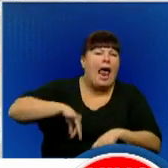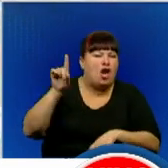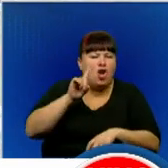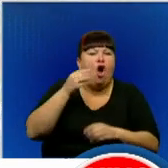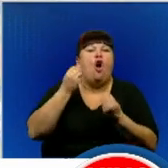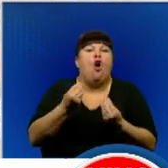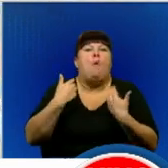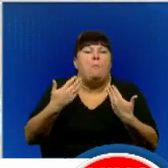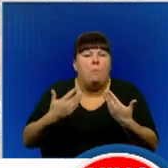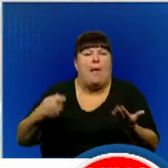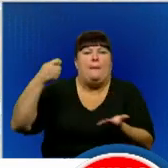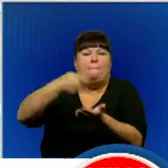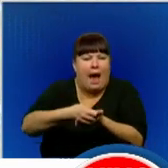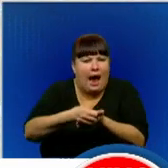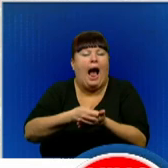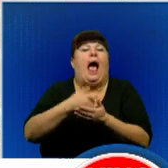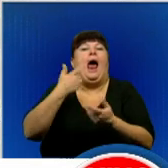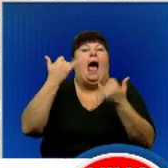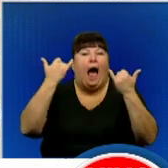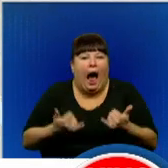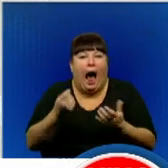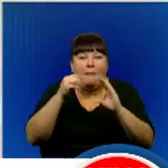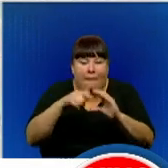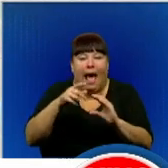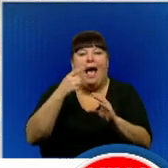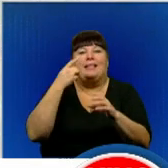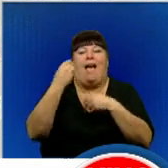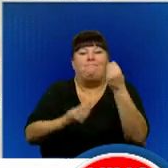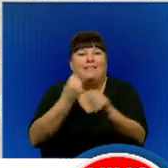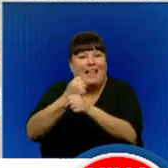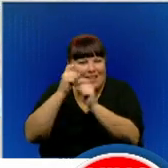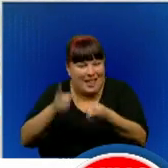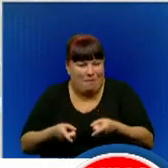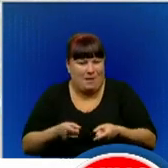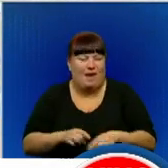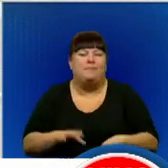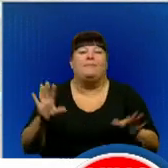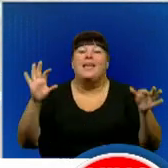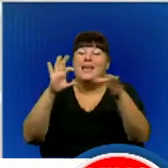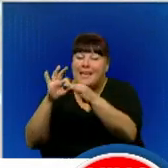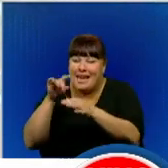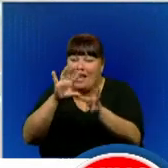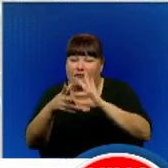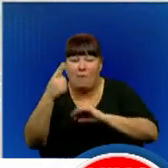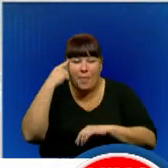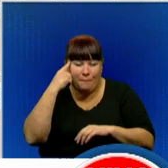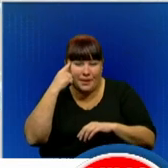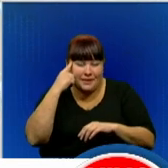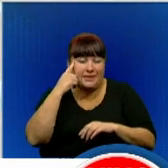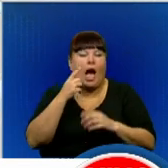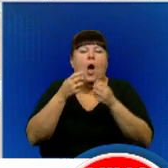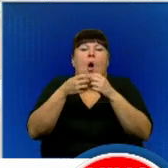estructuras capacidades y disponibilidad de capital de trabajo en línea con este racionamiento a